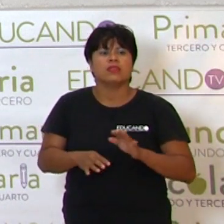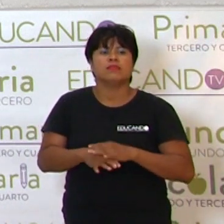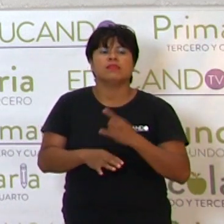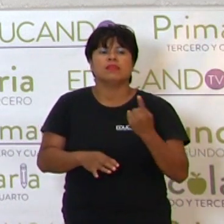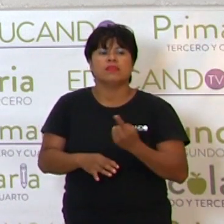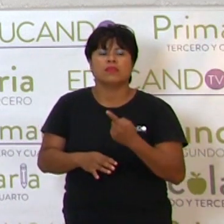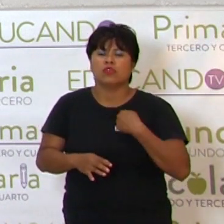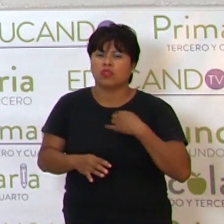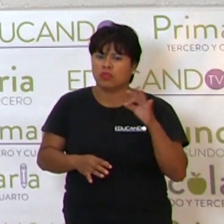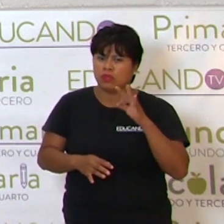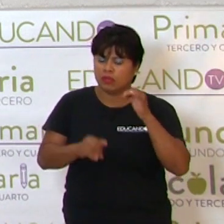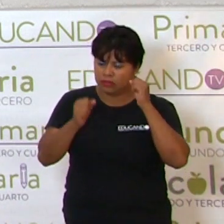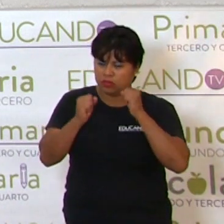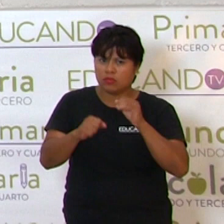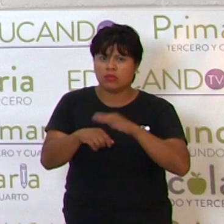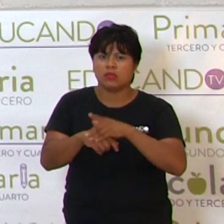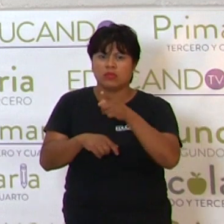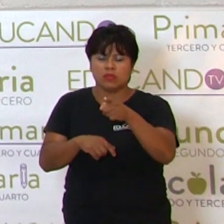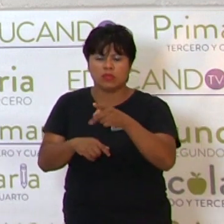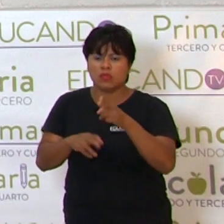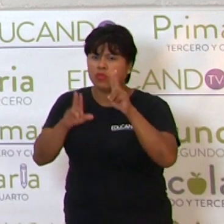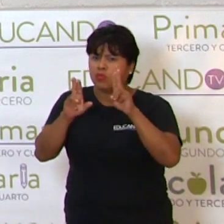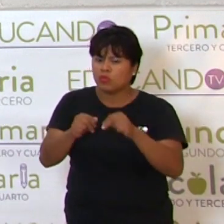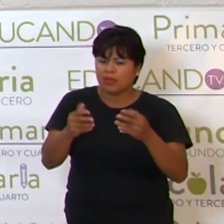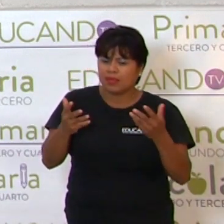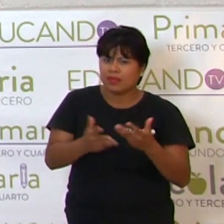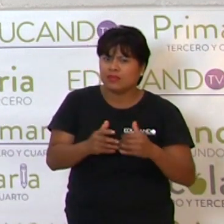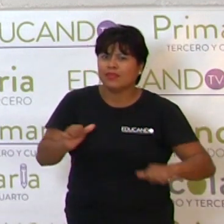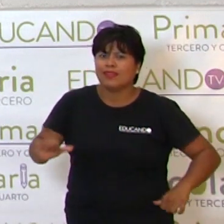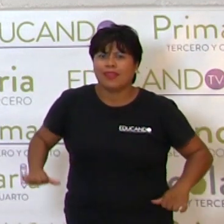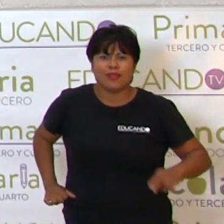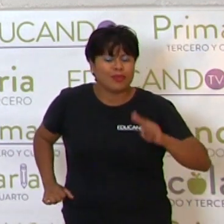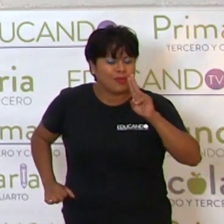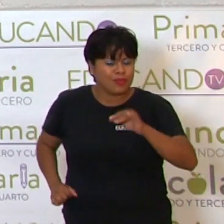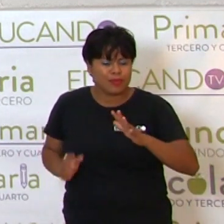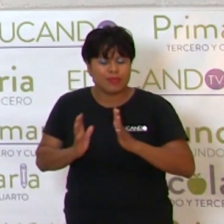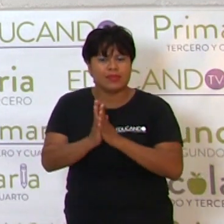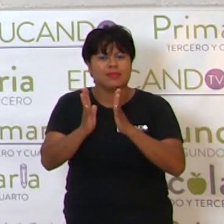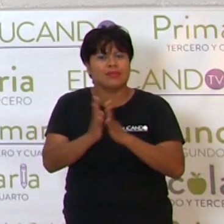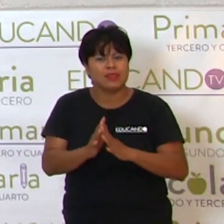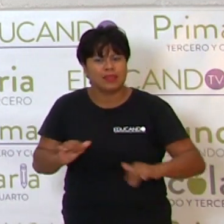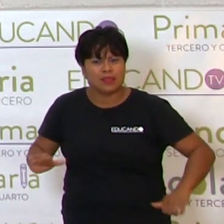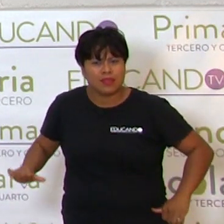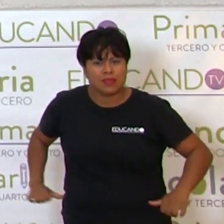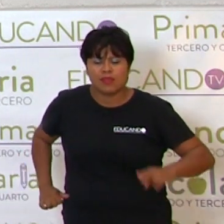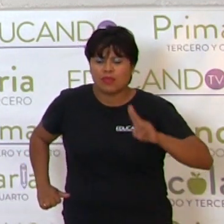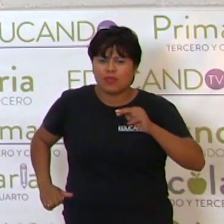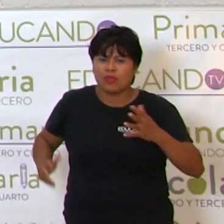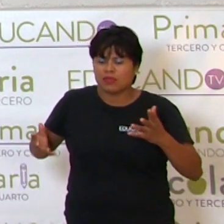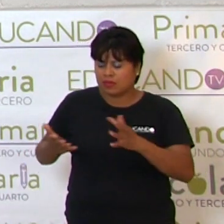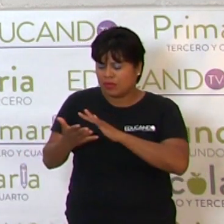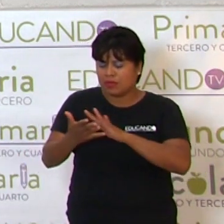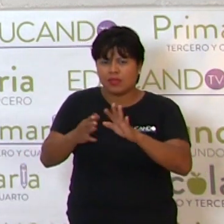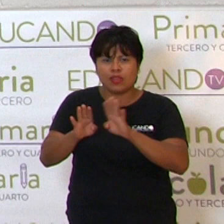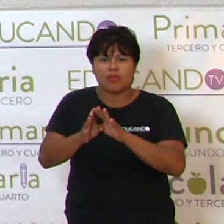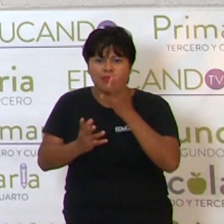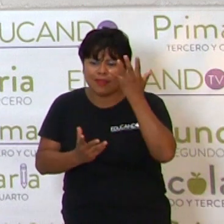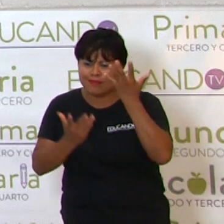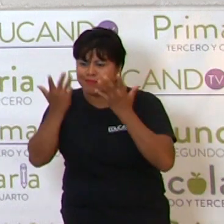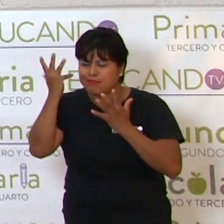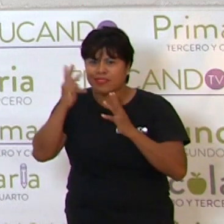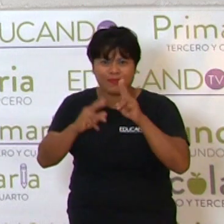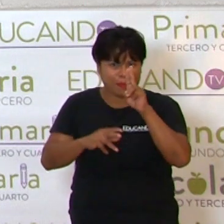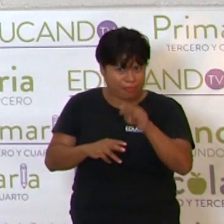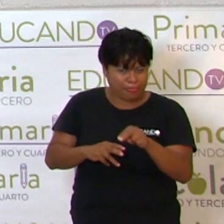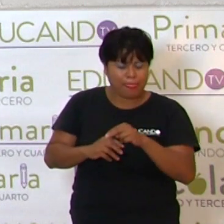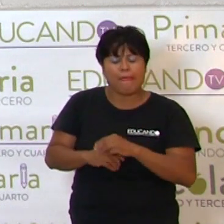porque yo estoy seguro que muchos de ustedes nunca han hecho teatro, nunca han participado en una obra teatral, nunca han hecho una lectura dramatizada, ¿verdad?